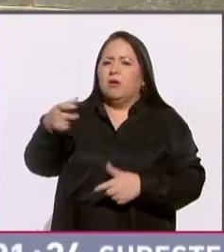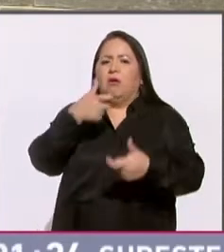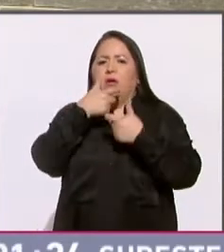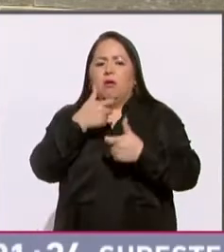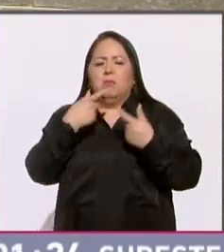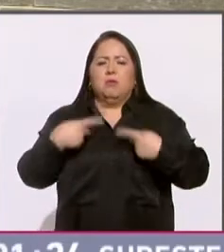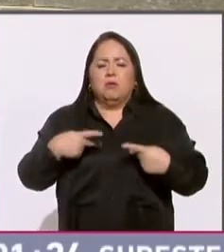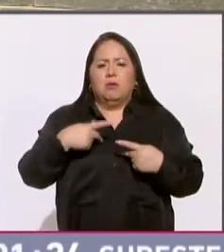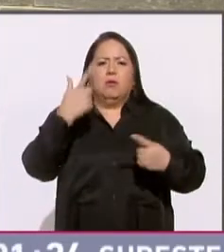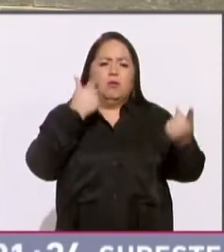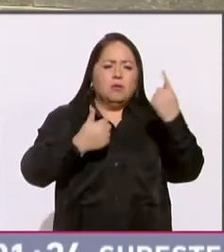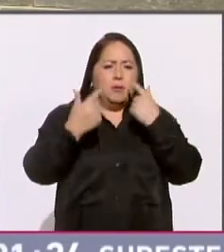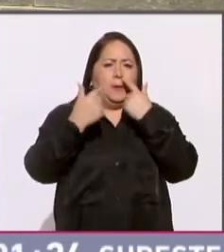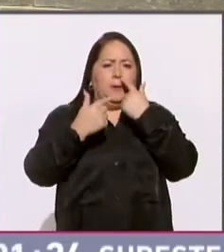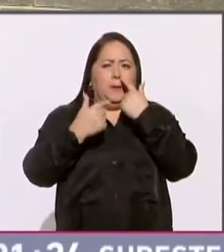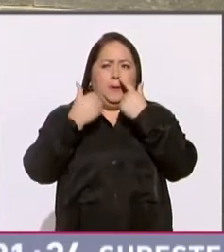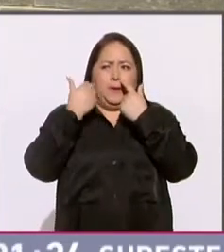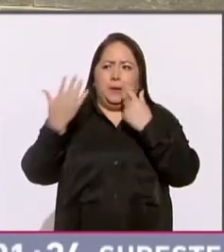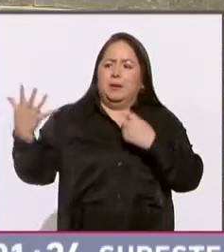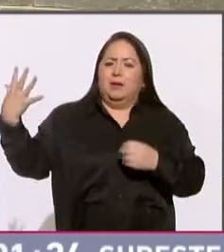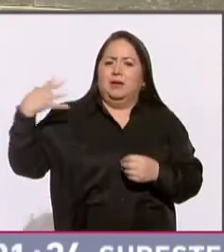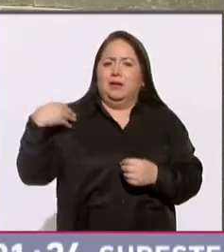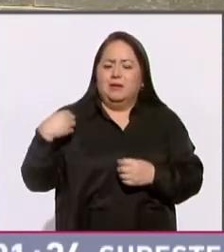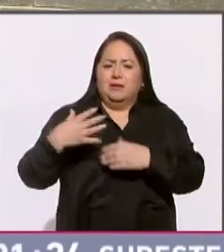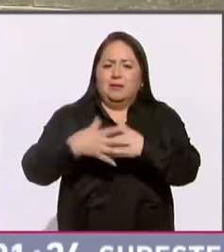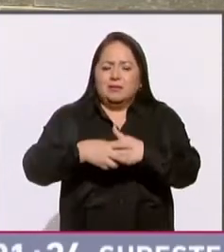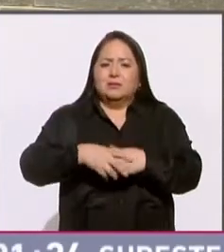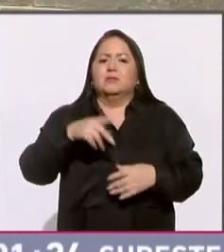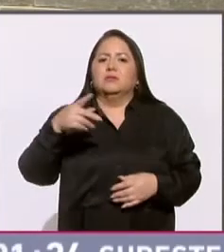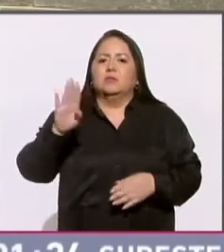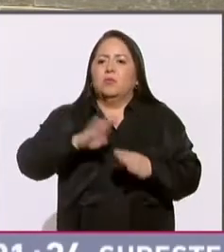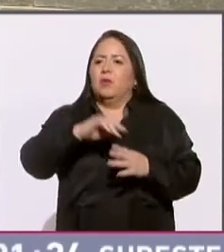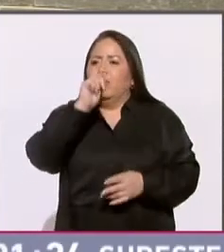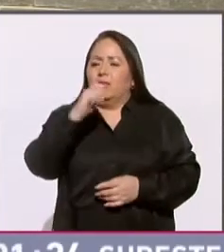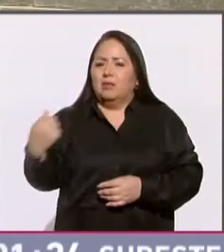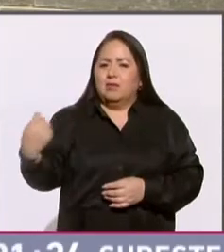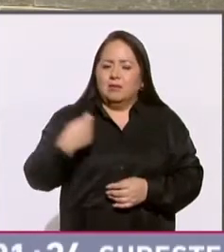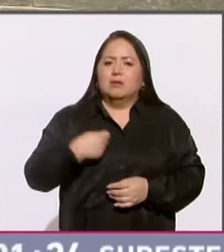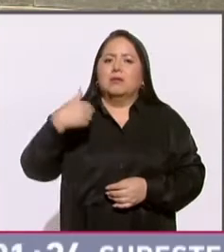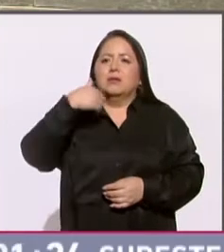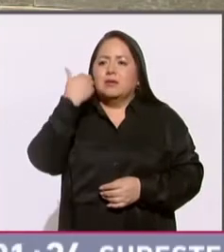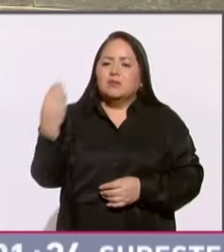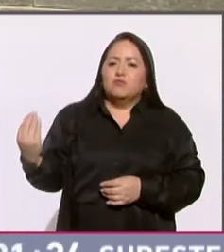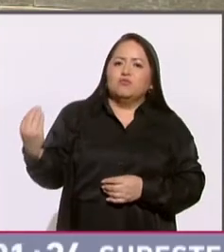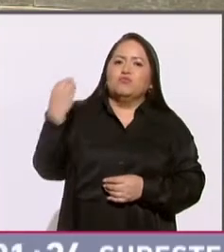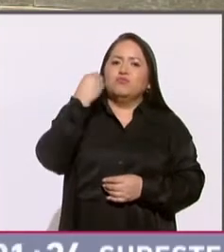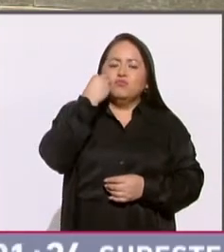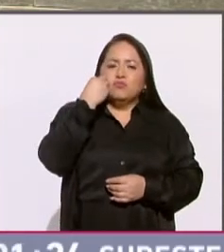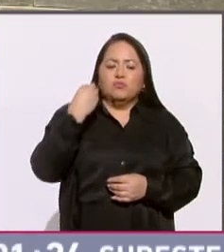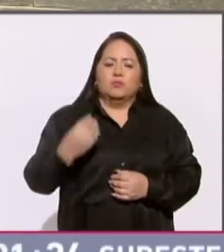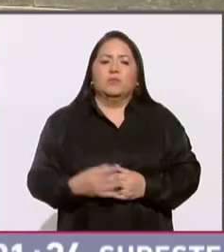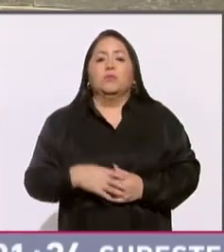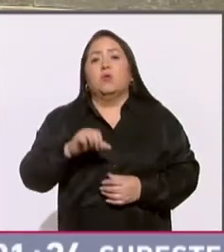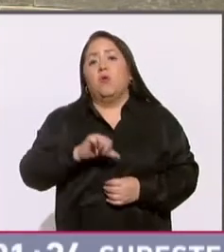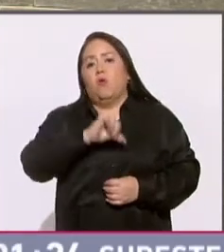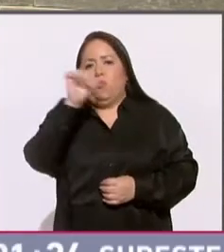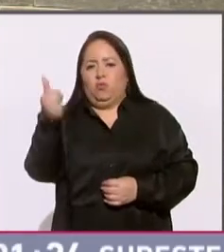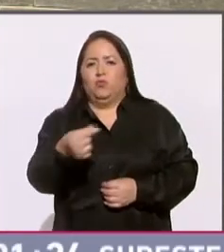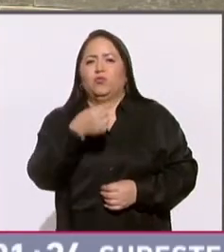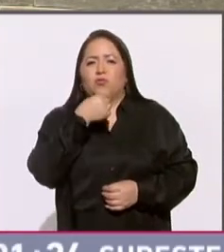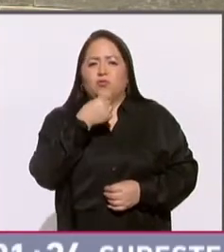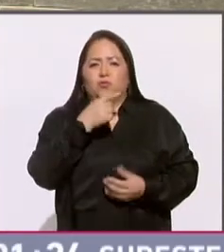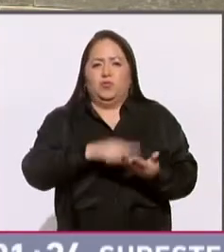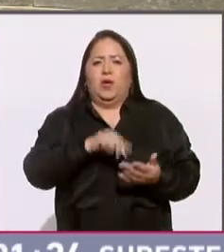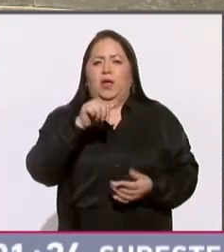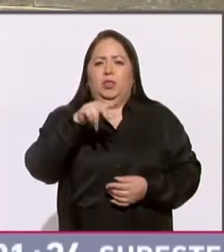llorando queriéndome tocar una mano dándome una paleta queriéndome de estar otro niño antonio